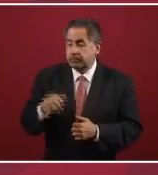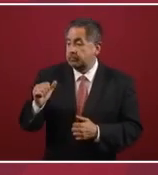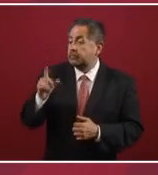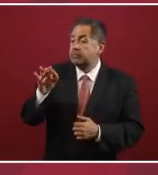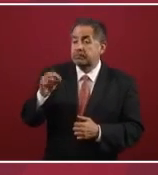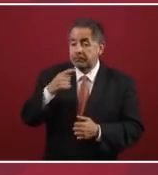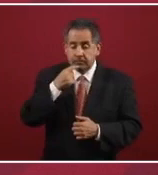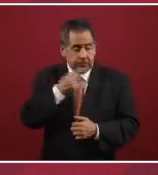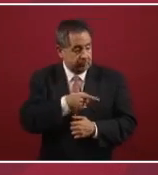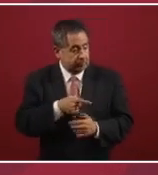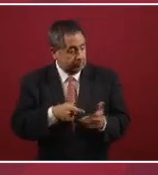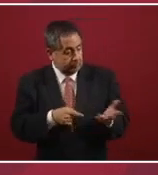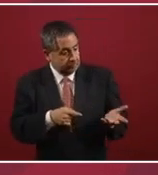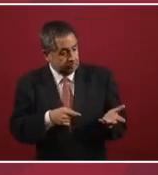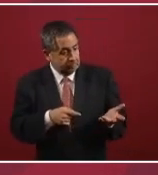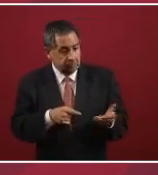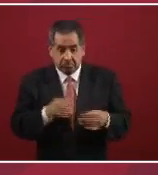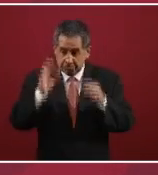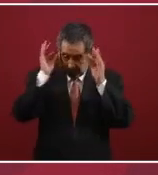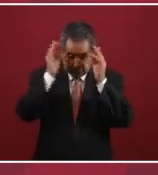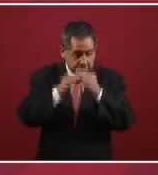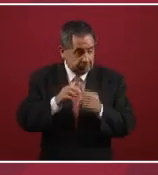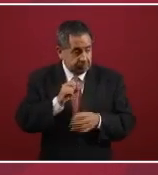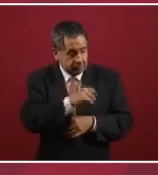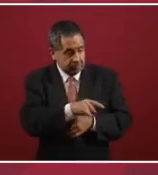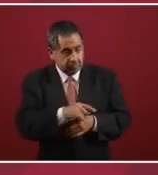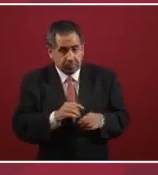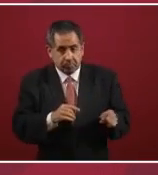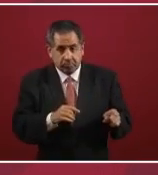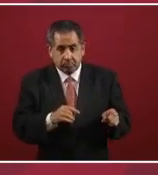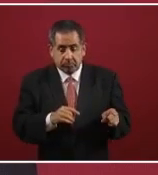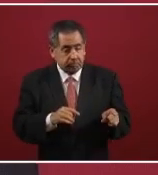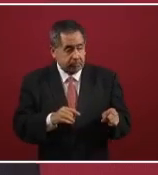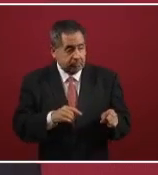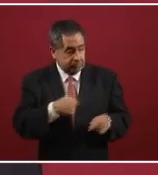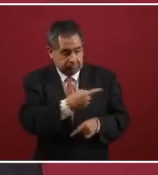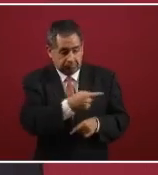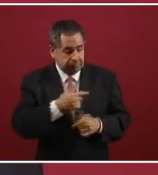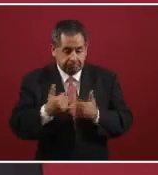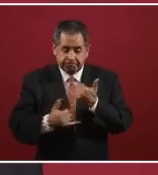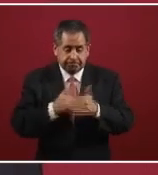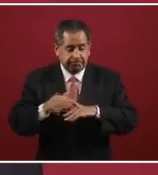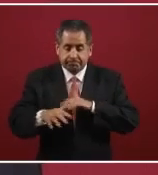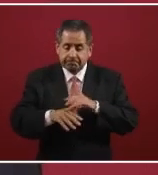pues sí da más que ya no vamos a jugar dominó